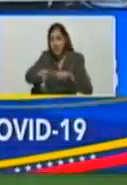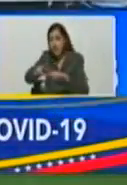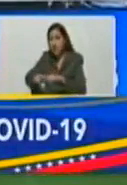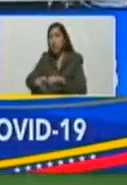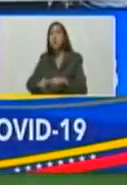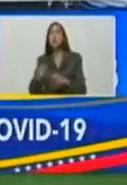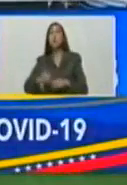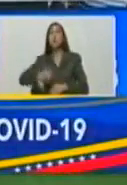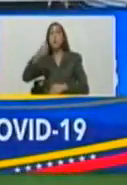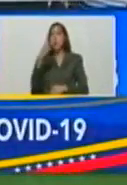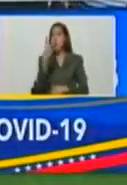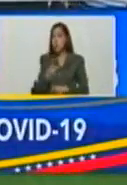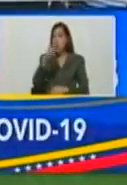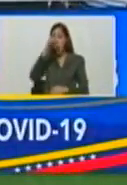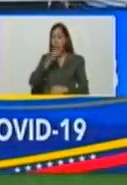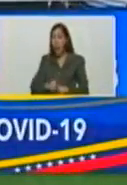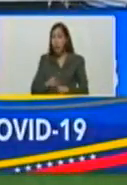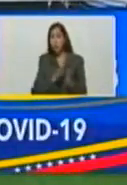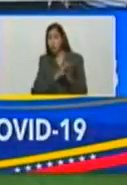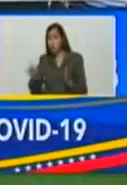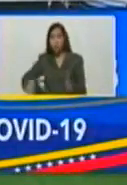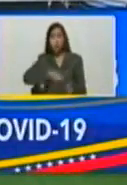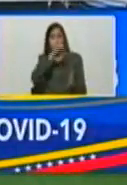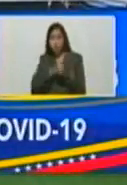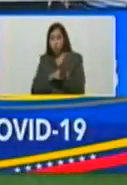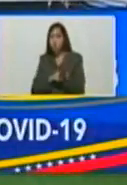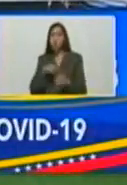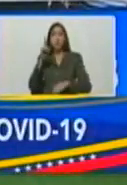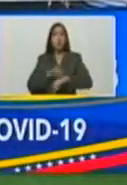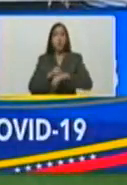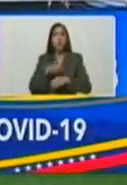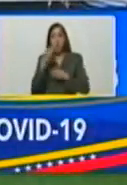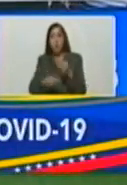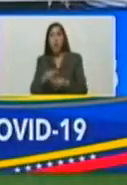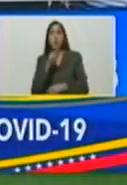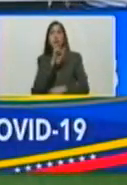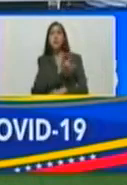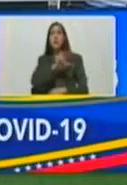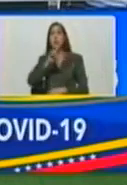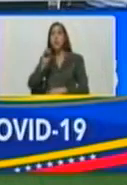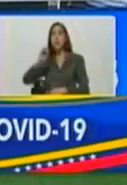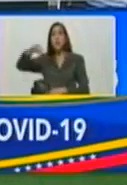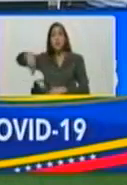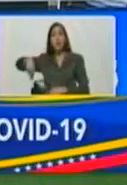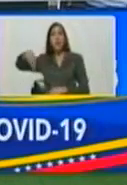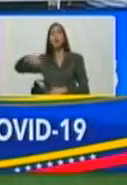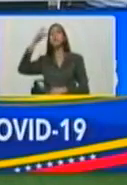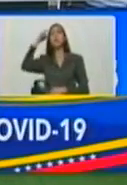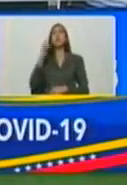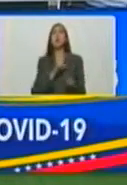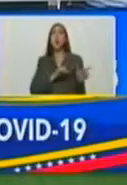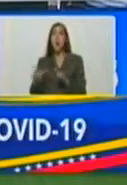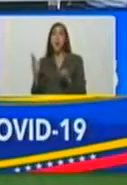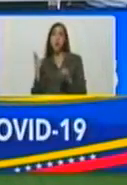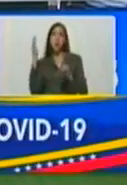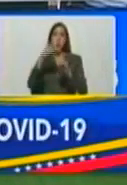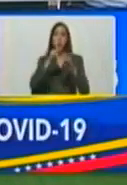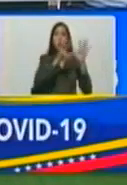ya. Así que estamos completando el ciclo de la vacunación. Para el 30 de noviembre tenemos la nueva meta de llegar